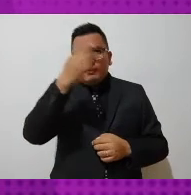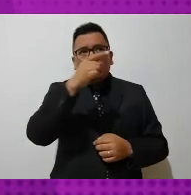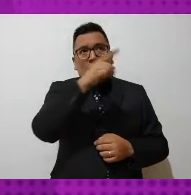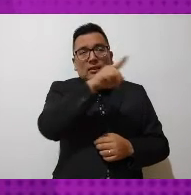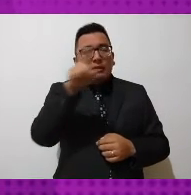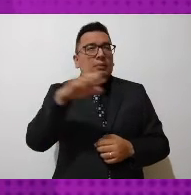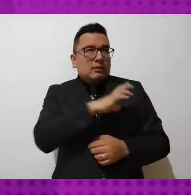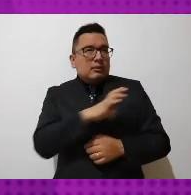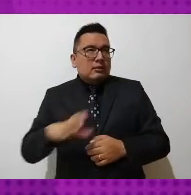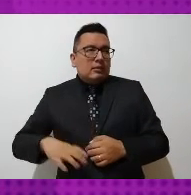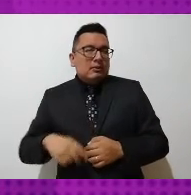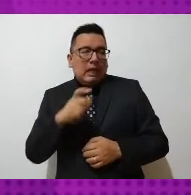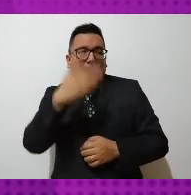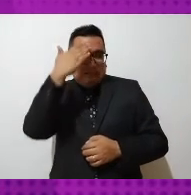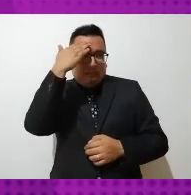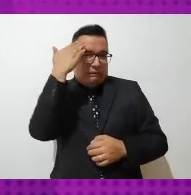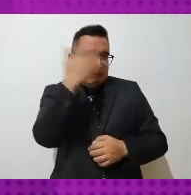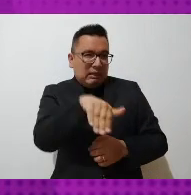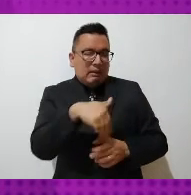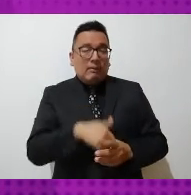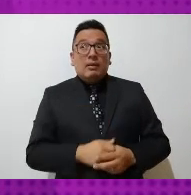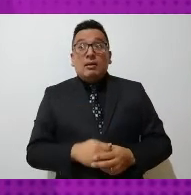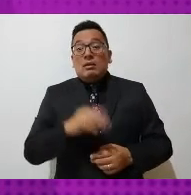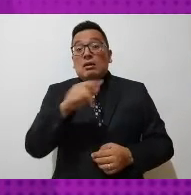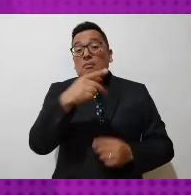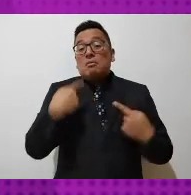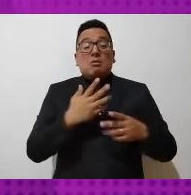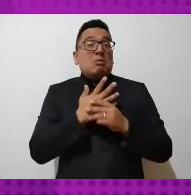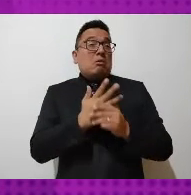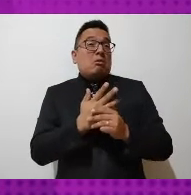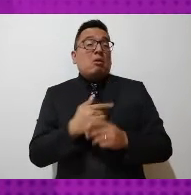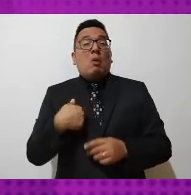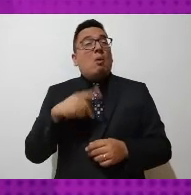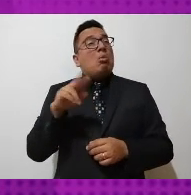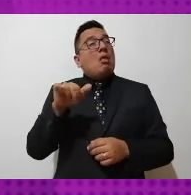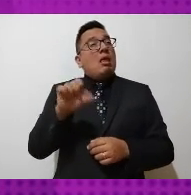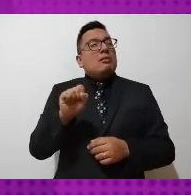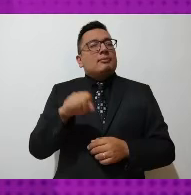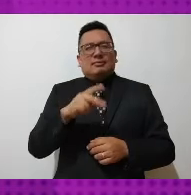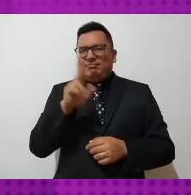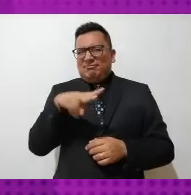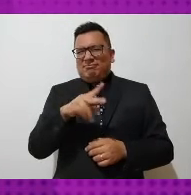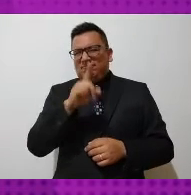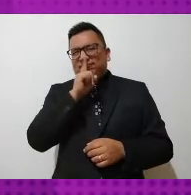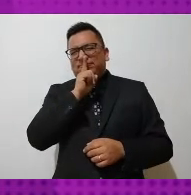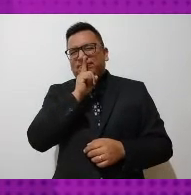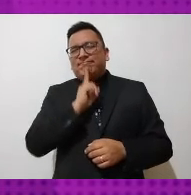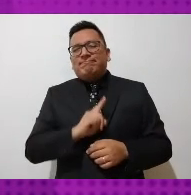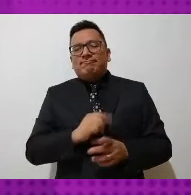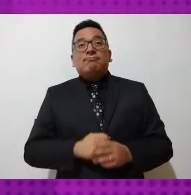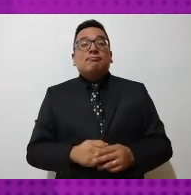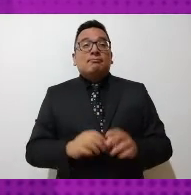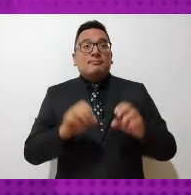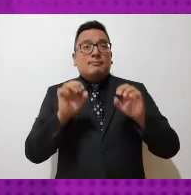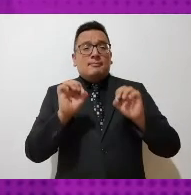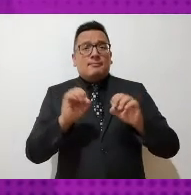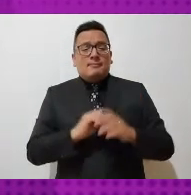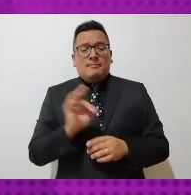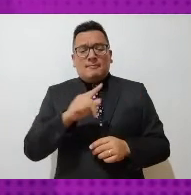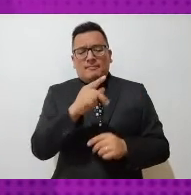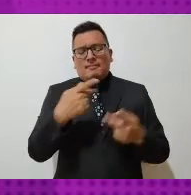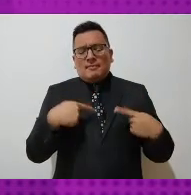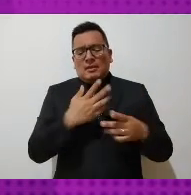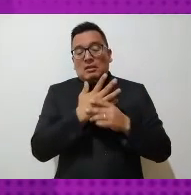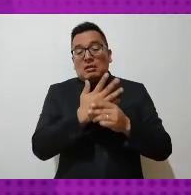los candidatos, se sabe que aunque la persona se diga trans, no es trans, que aunque la persona se